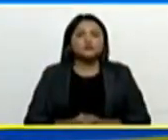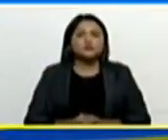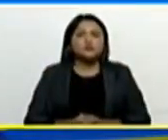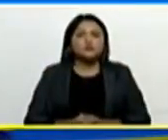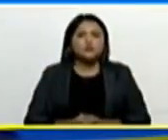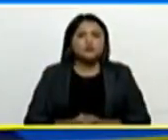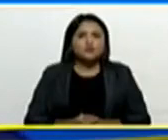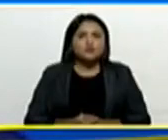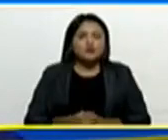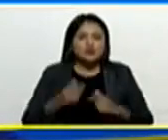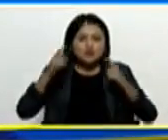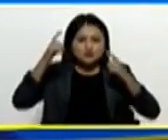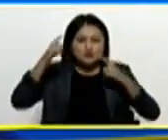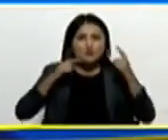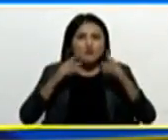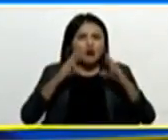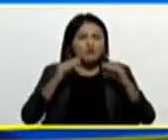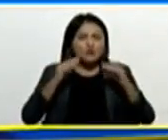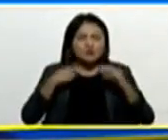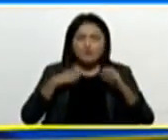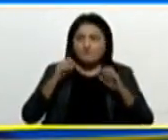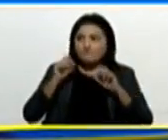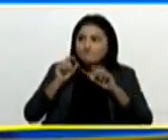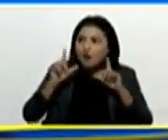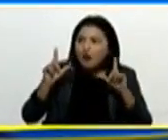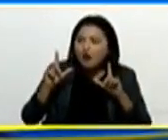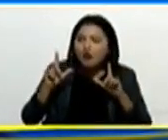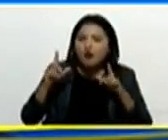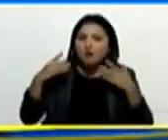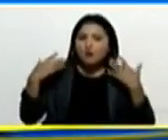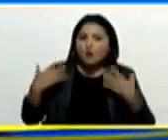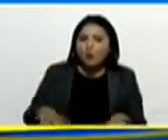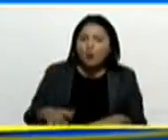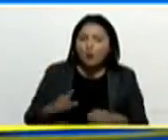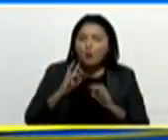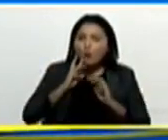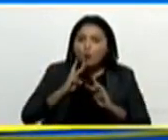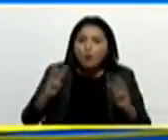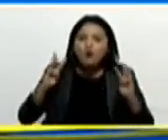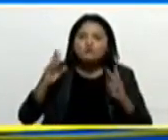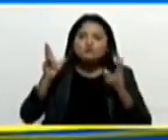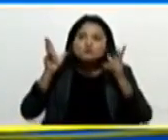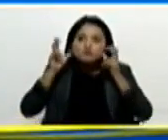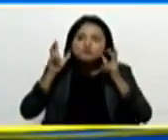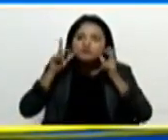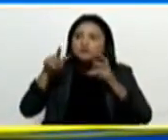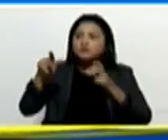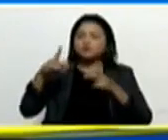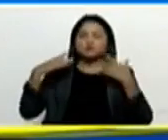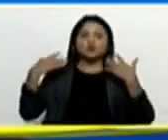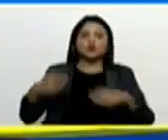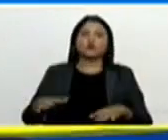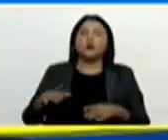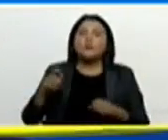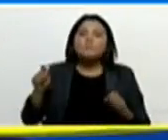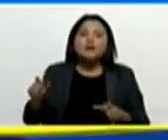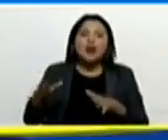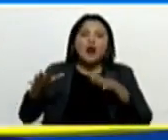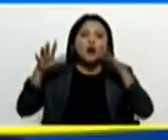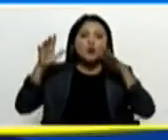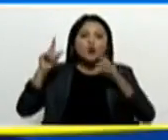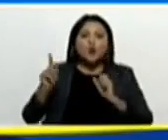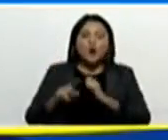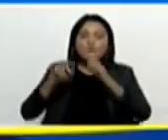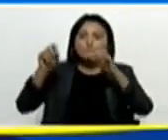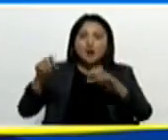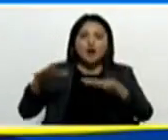hablar y yo quedé sorprendido al escuchar a Chávez. Esto es un milagro, decía. Un